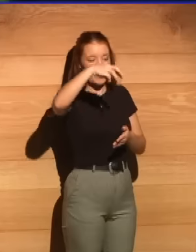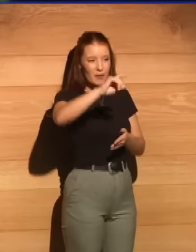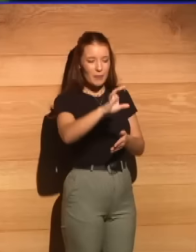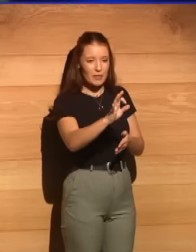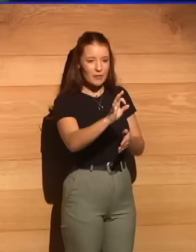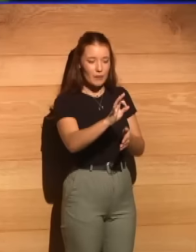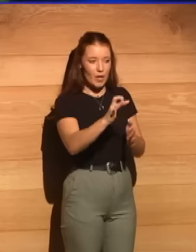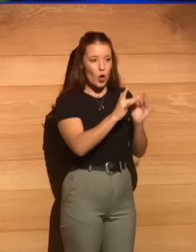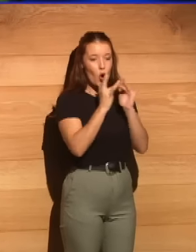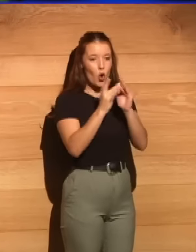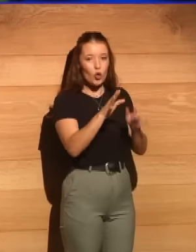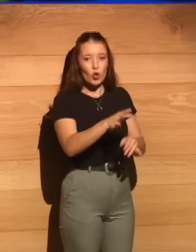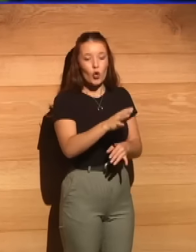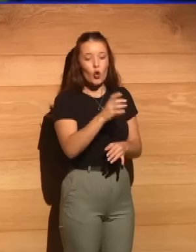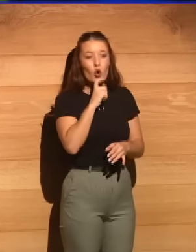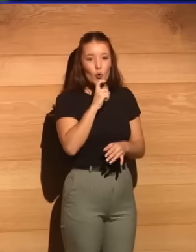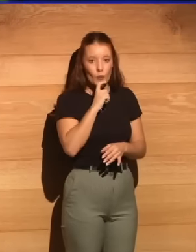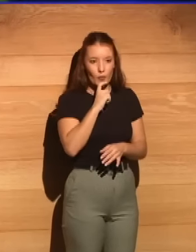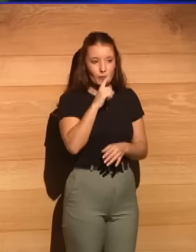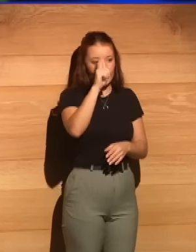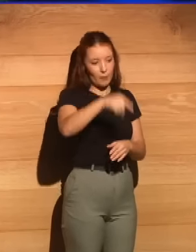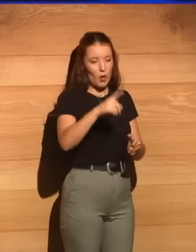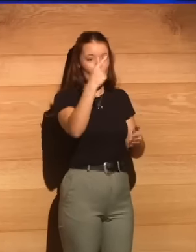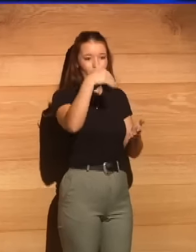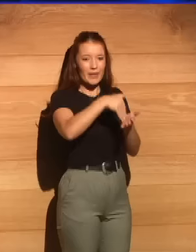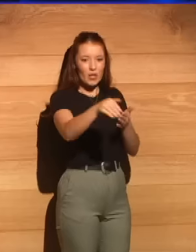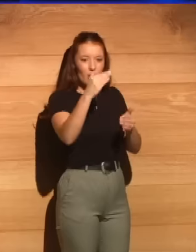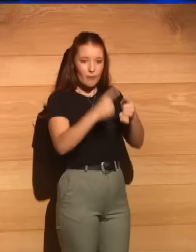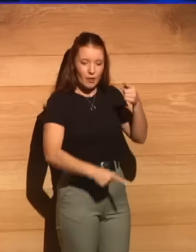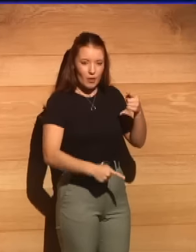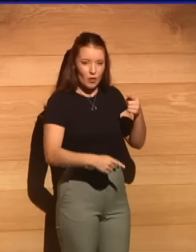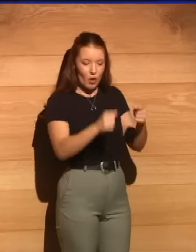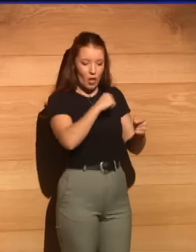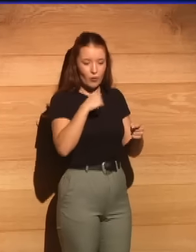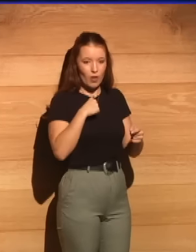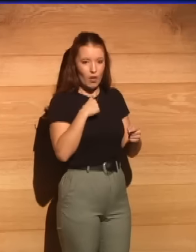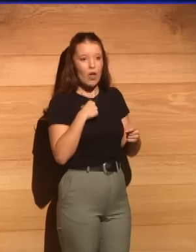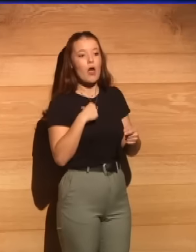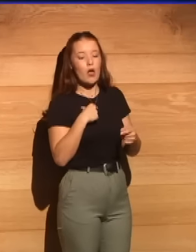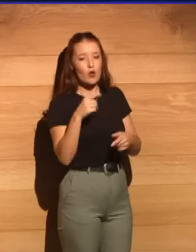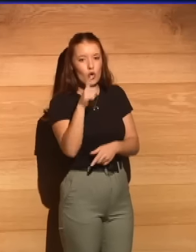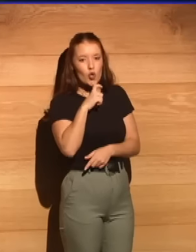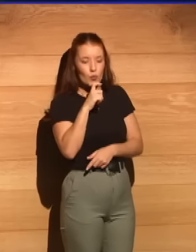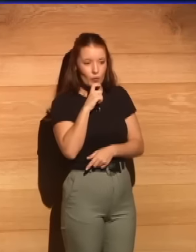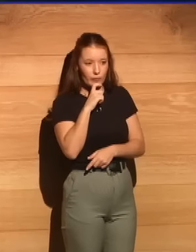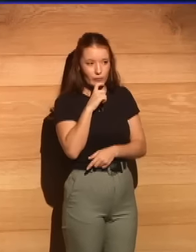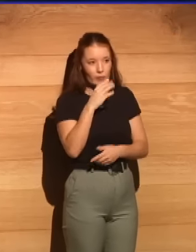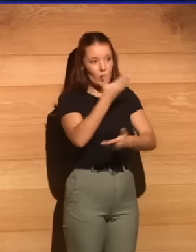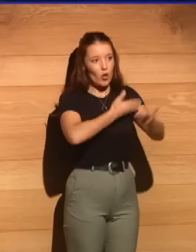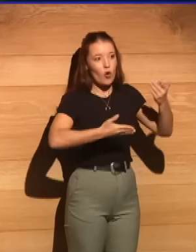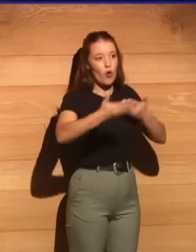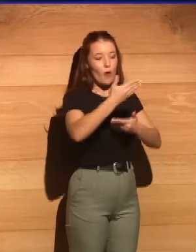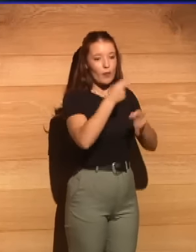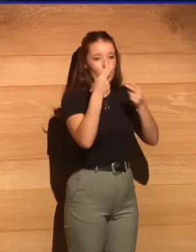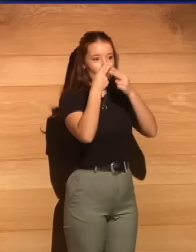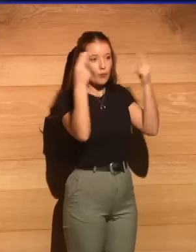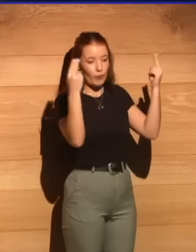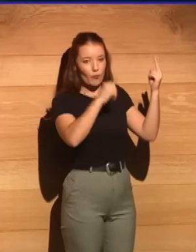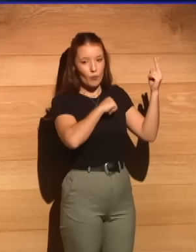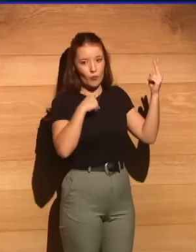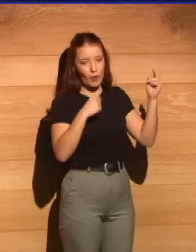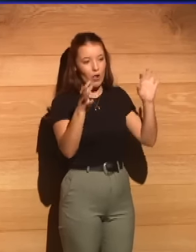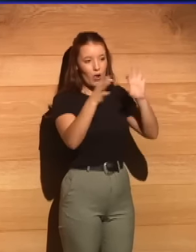millón y medio de autónomos, ¿no? Y ahí otra vez vamos a necesitar la colaboración público-privada, asociaciones empresariales,